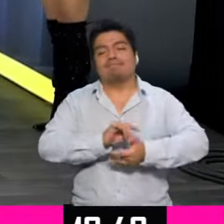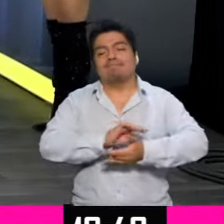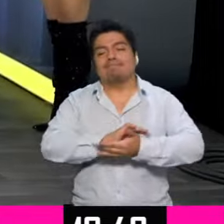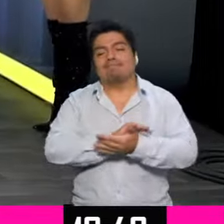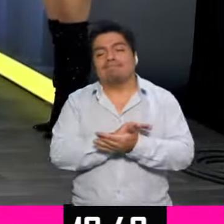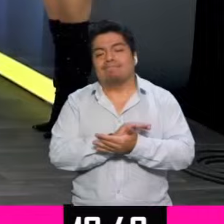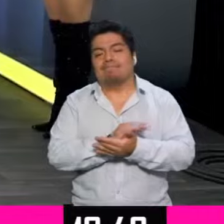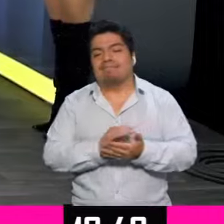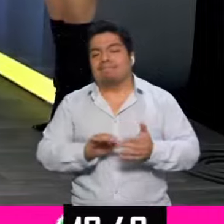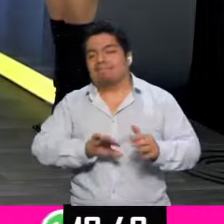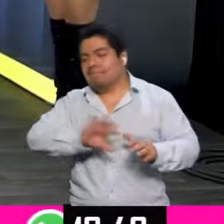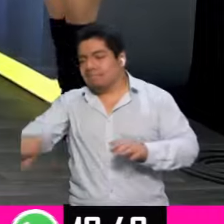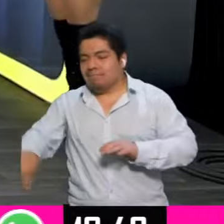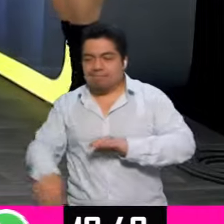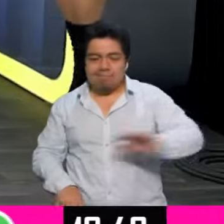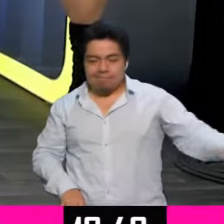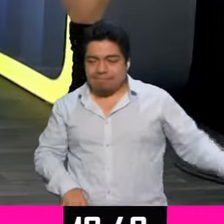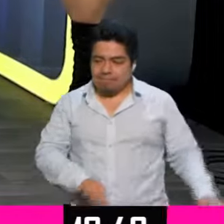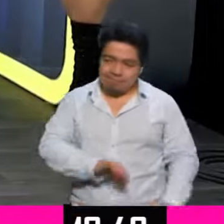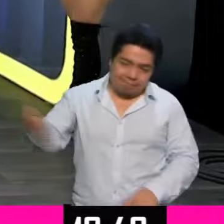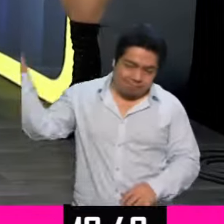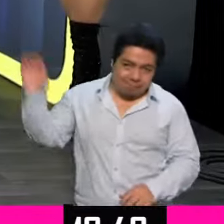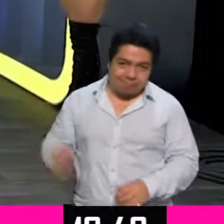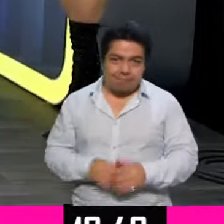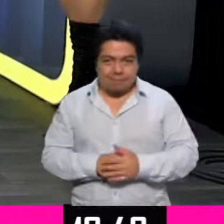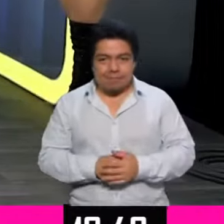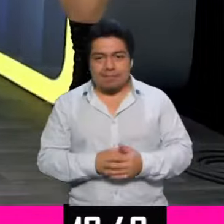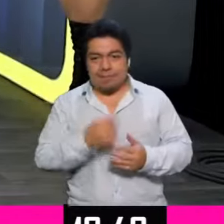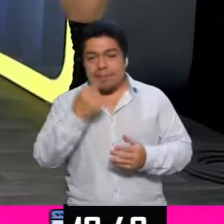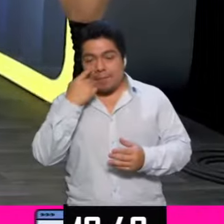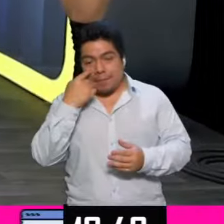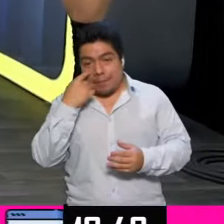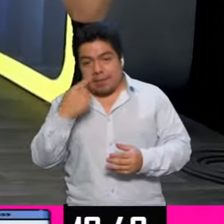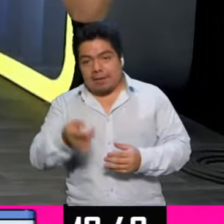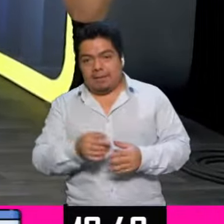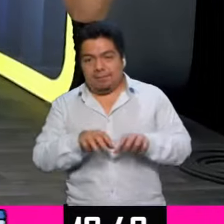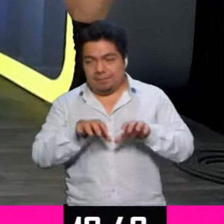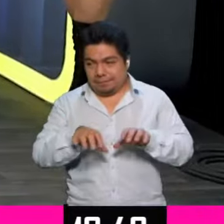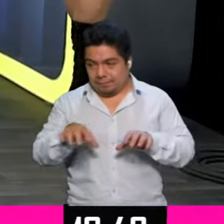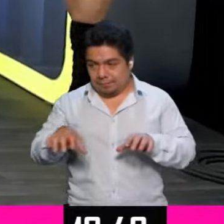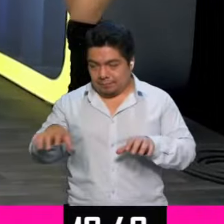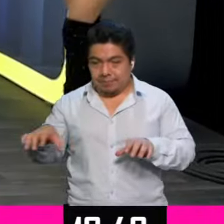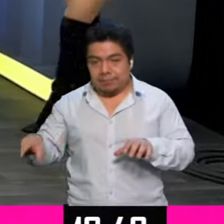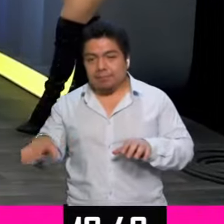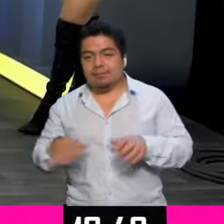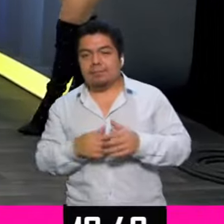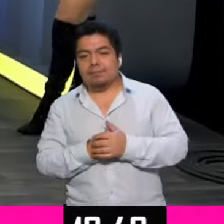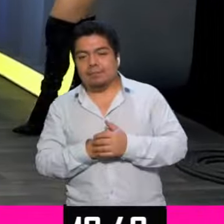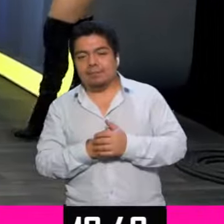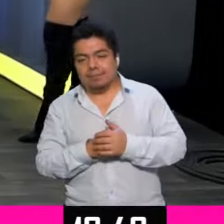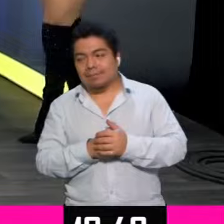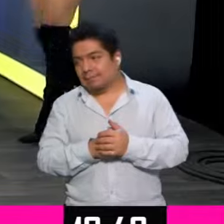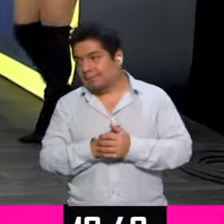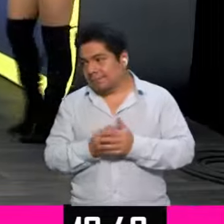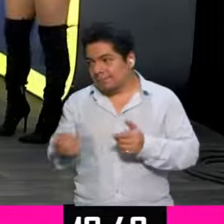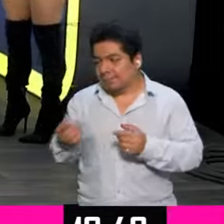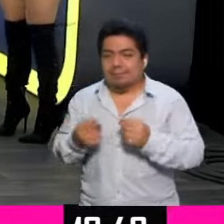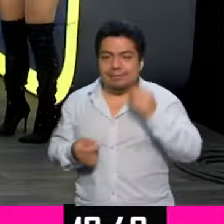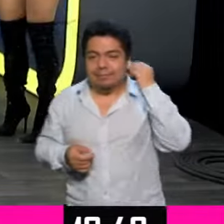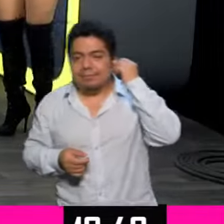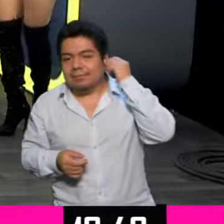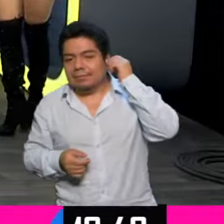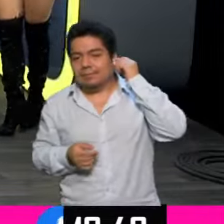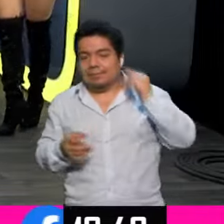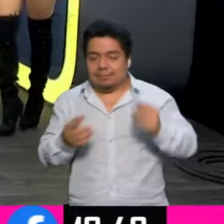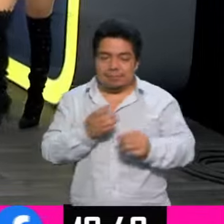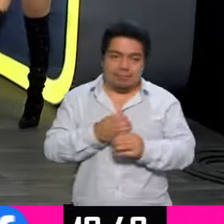quítense bola de qué va. A ver, maestro. Vamos a hacer aquí. Súbase usted ahí. Usted ahí. Levante, por favor, su cosa. Y esta madre